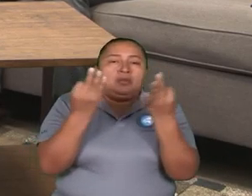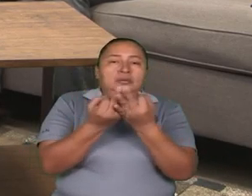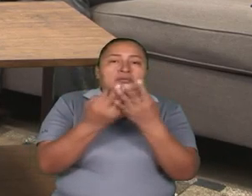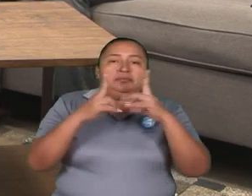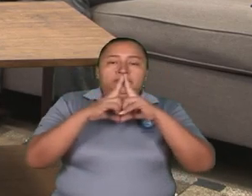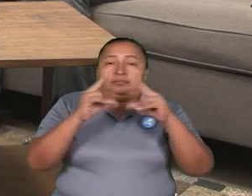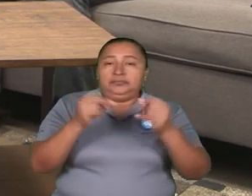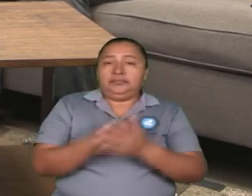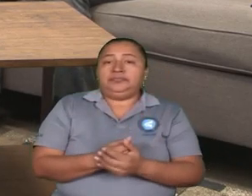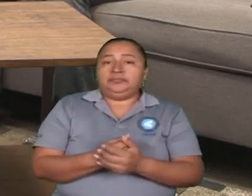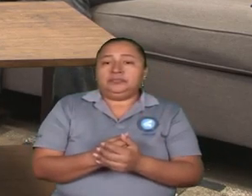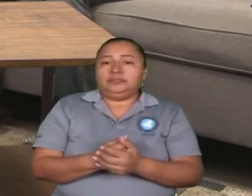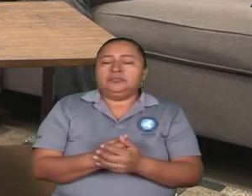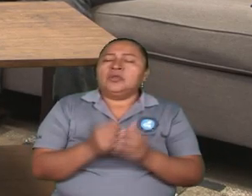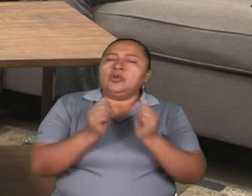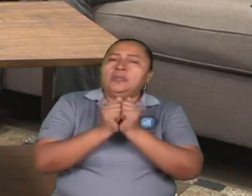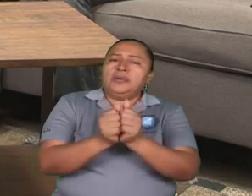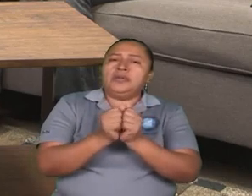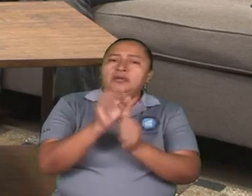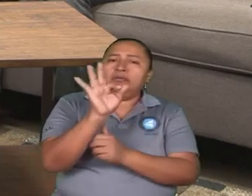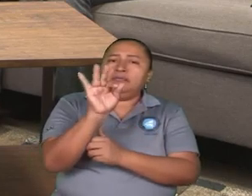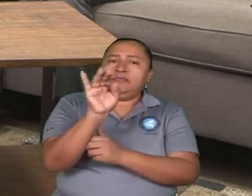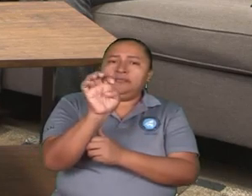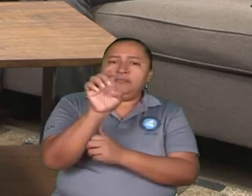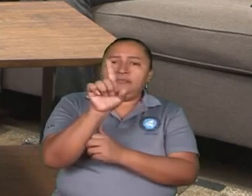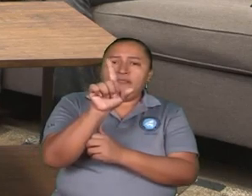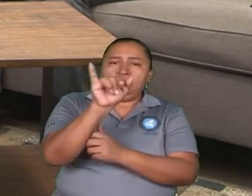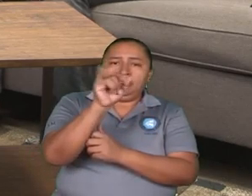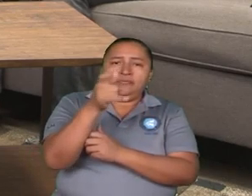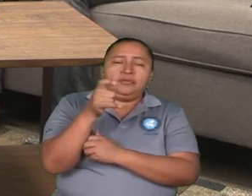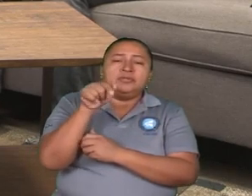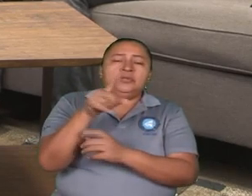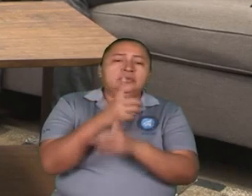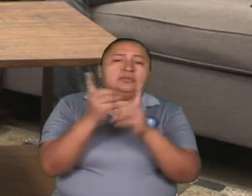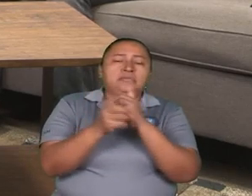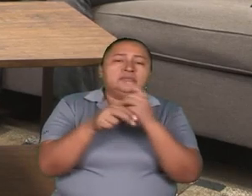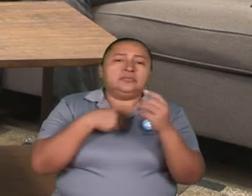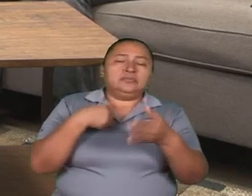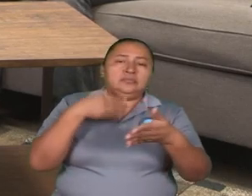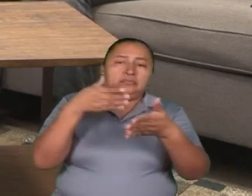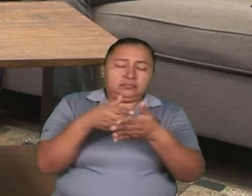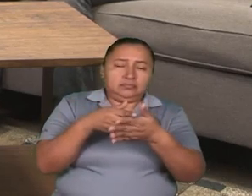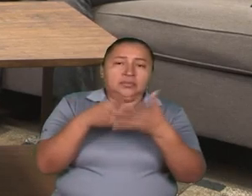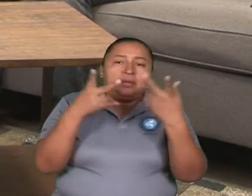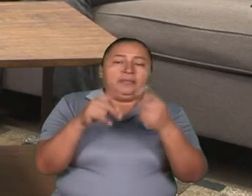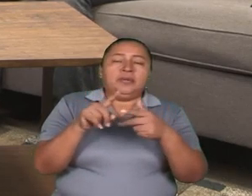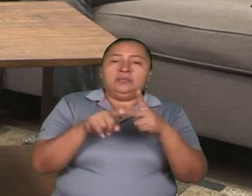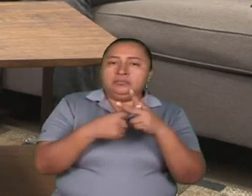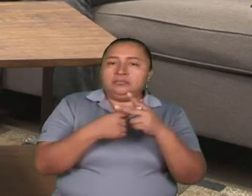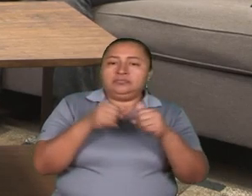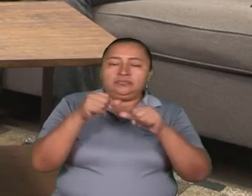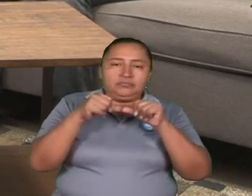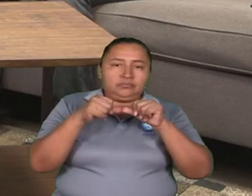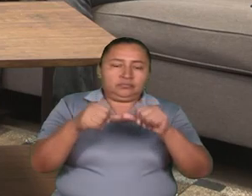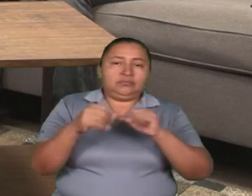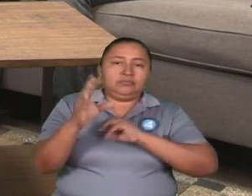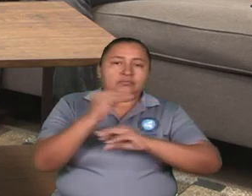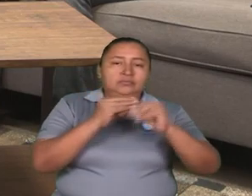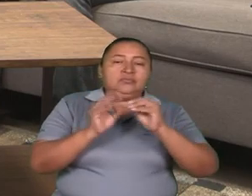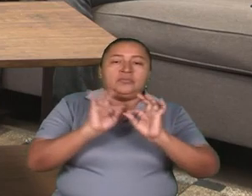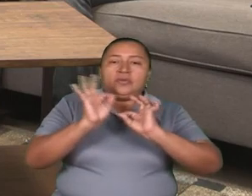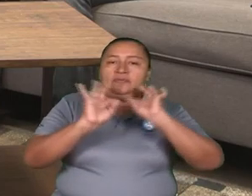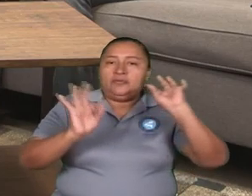un pueblo, nosotros podíamos ver a la gente en las calles cantando, disfrutando, a familias enteras que anduvieron en las